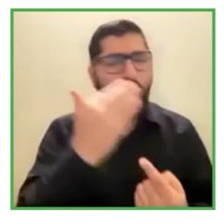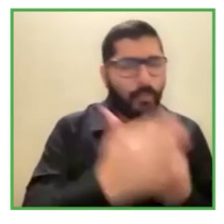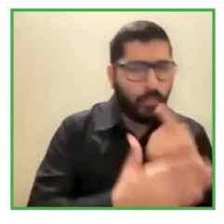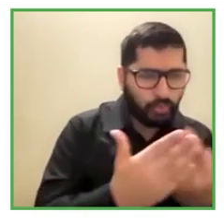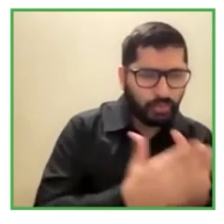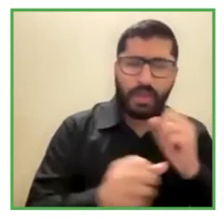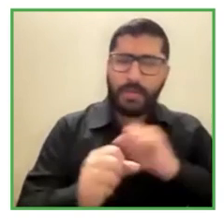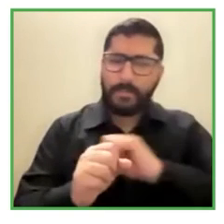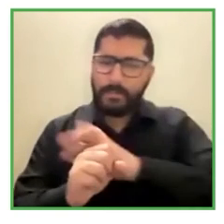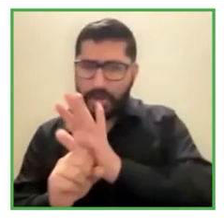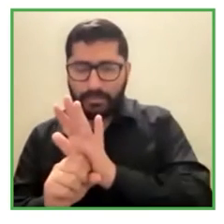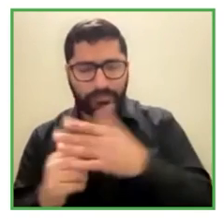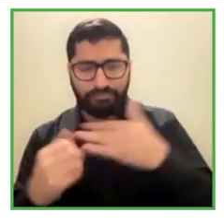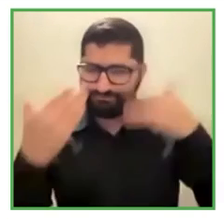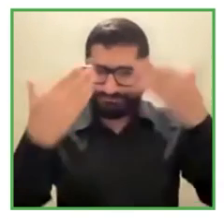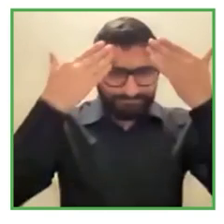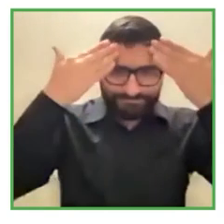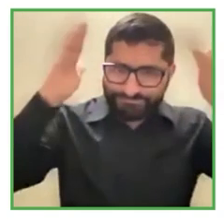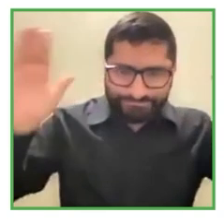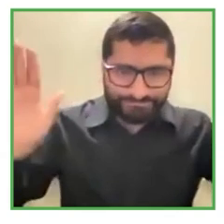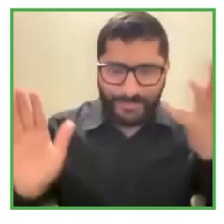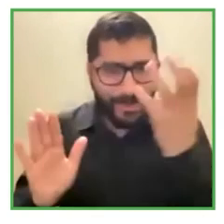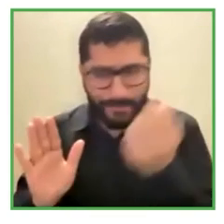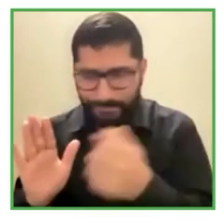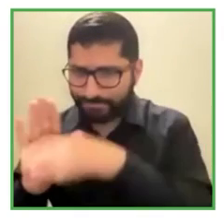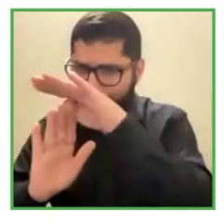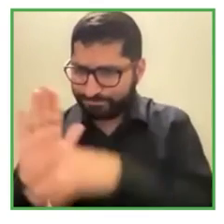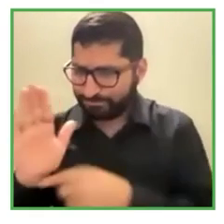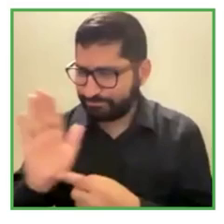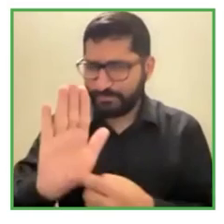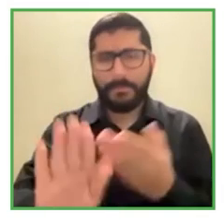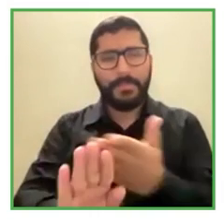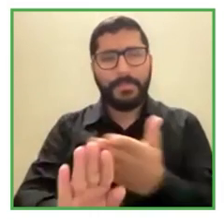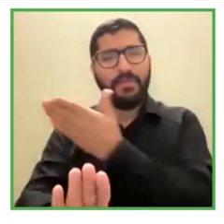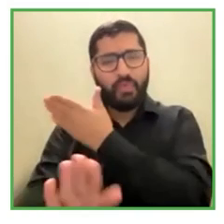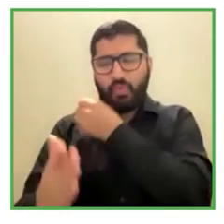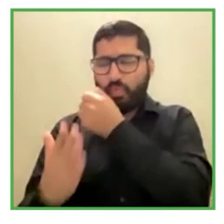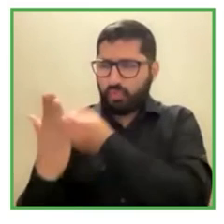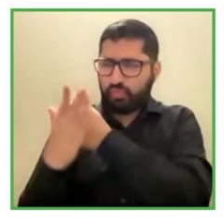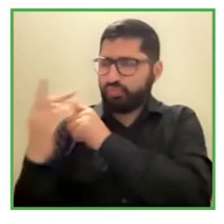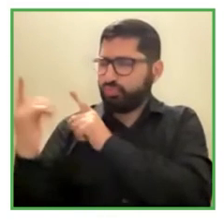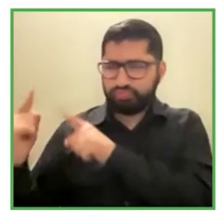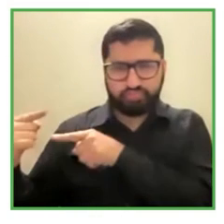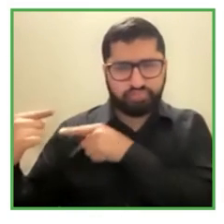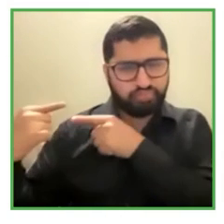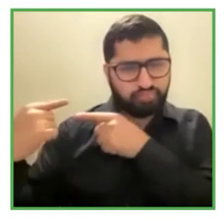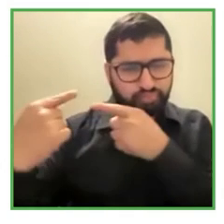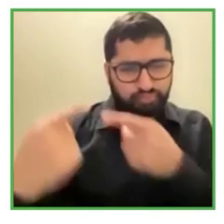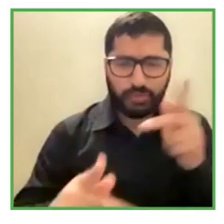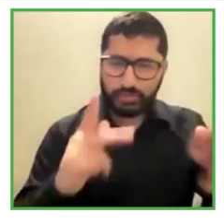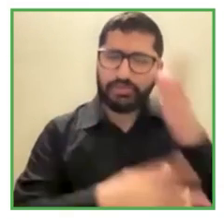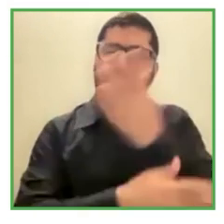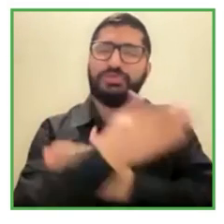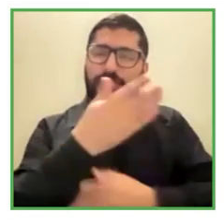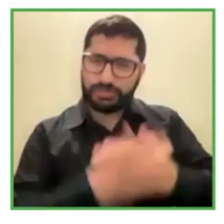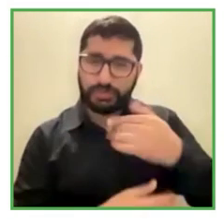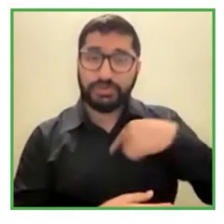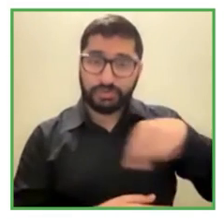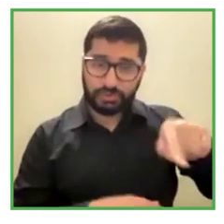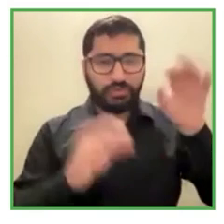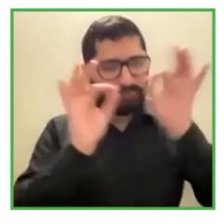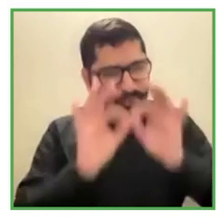lo que muchas luchas de las personas con discapacidades. Así creo que con esta oportunidad